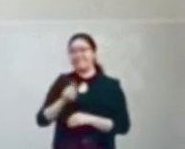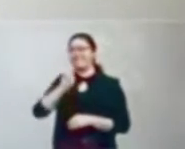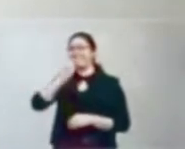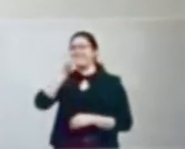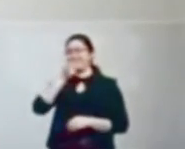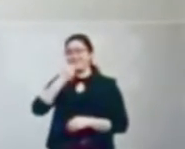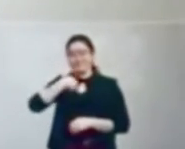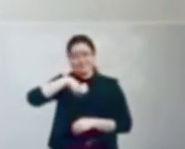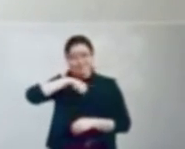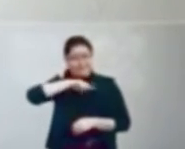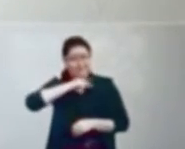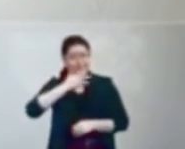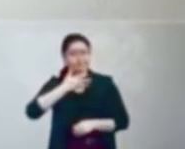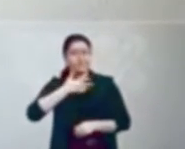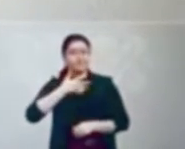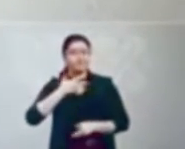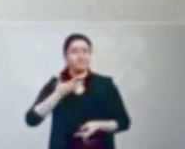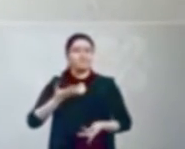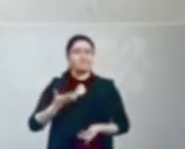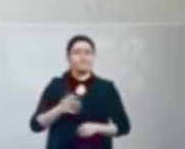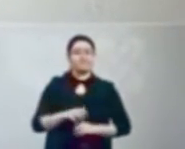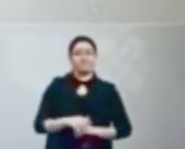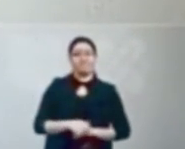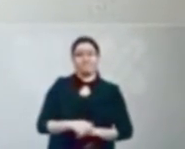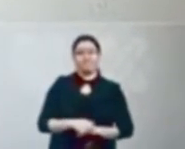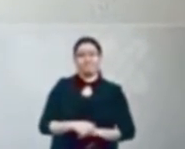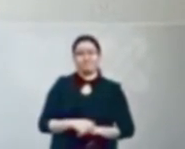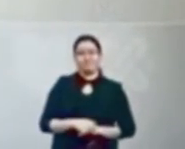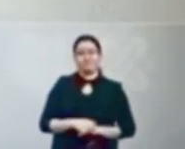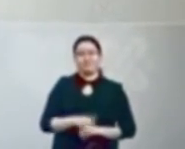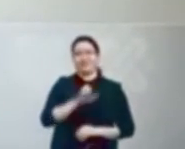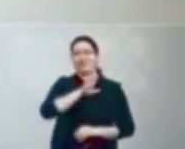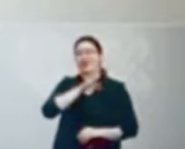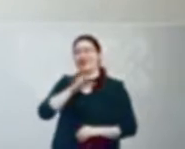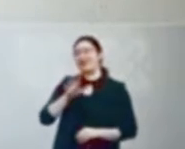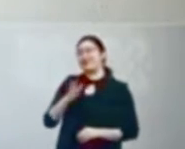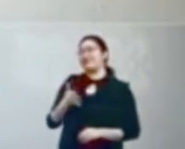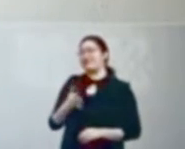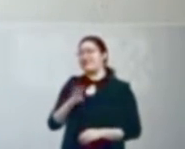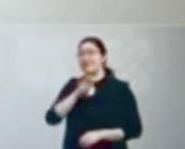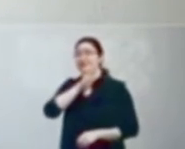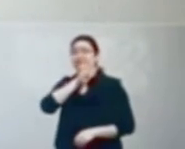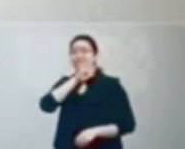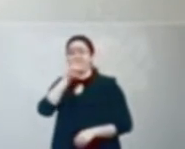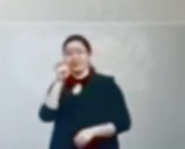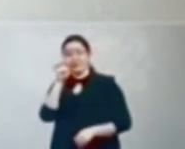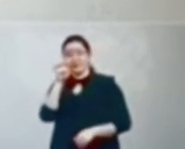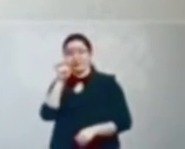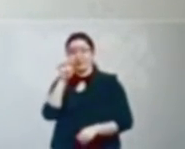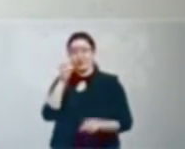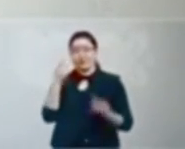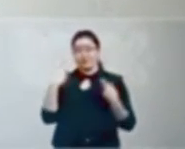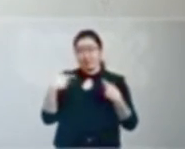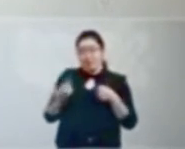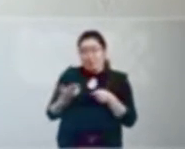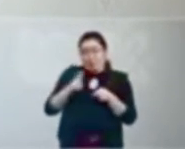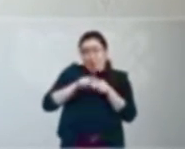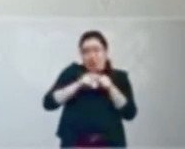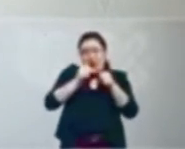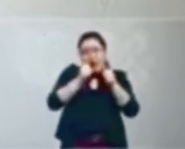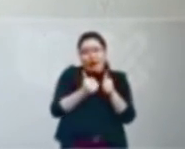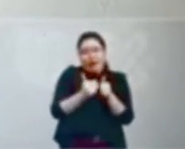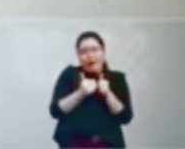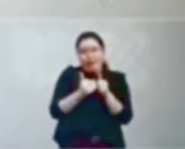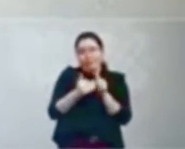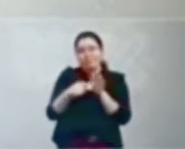en efecto, tenemos, digamos, en términos generales, 400 hospitalizados menos o camas